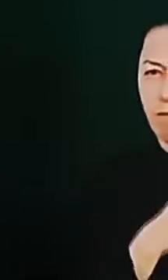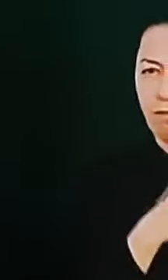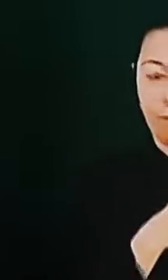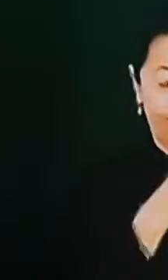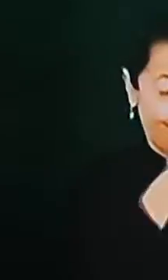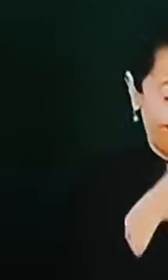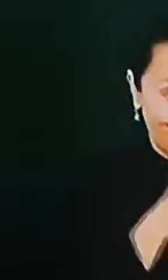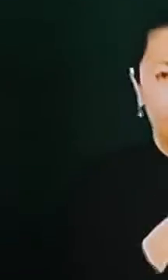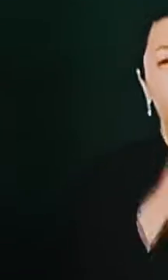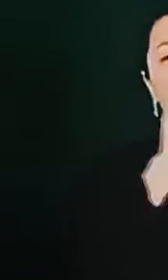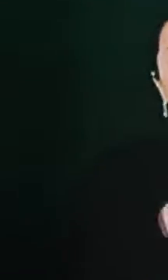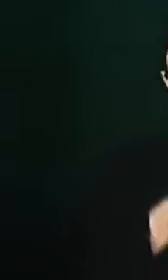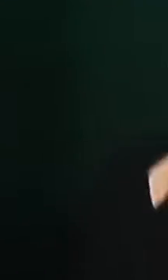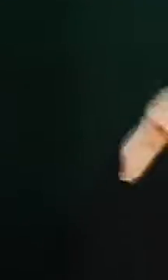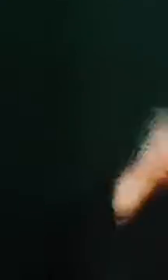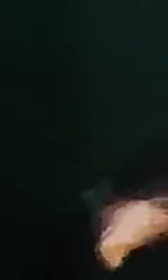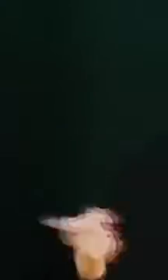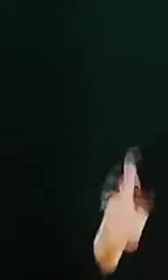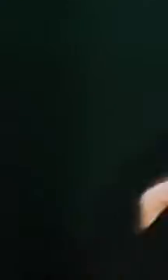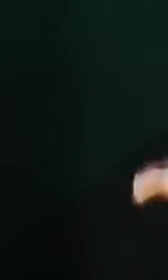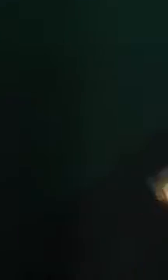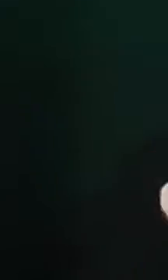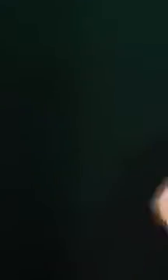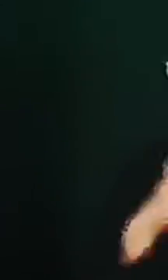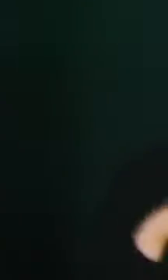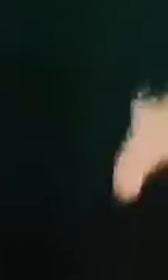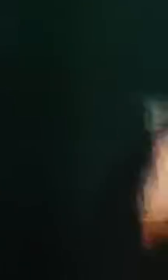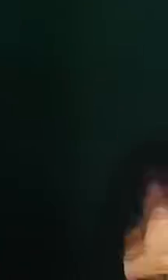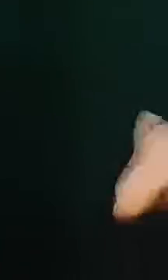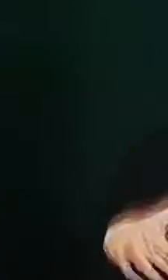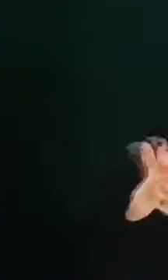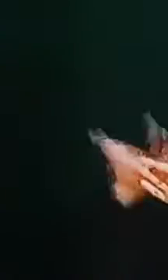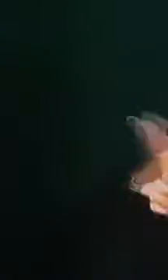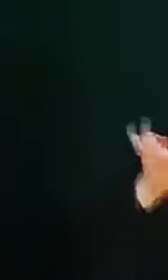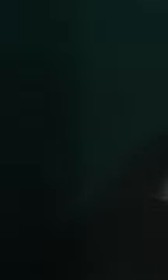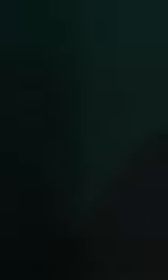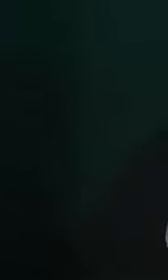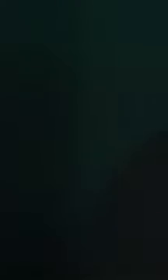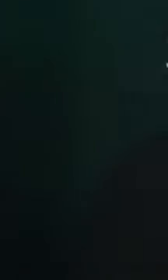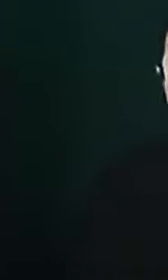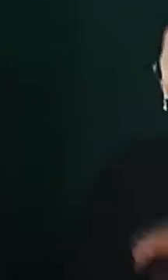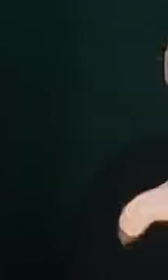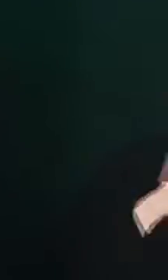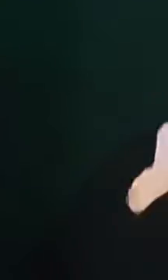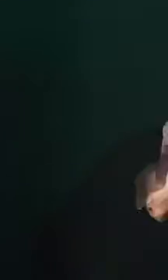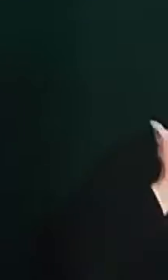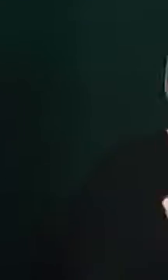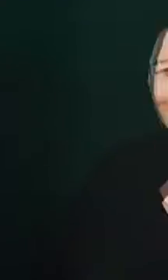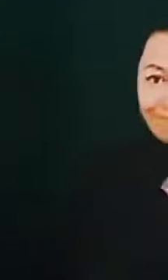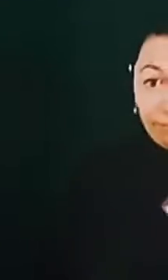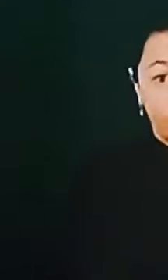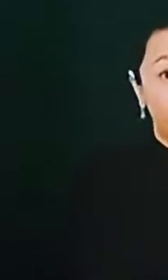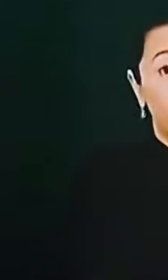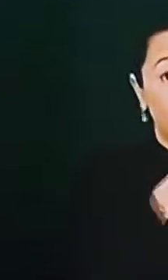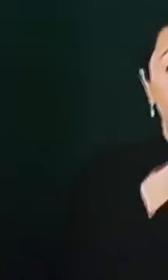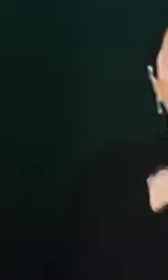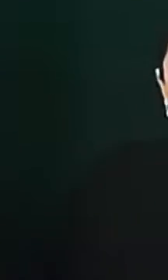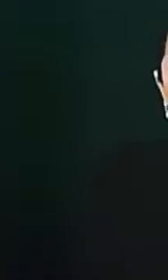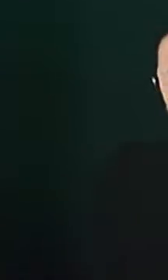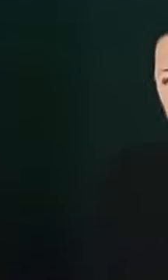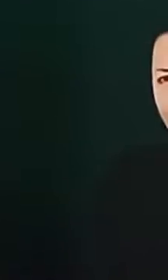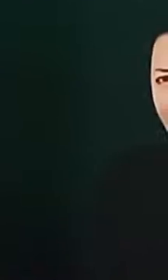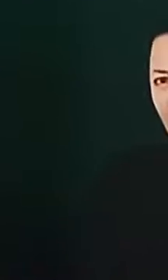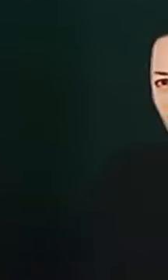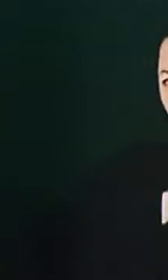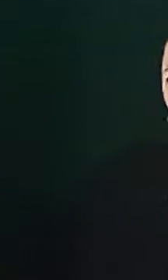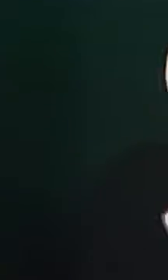será un gran apoyo. Quiero aprovechar, presidente, para agradecerle el apoyo que nos ha dado con el programa de vacunación,